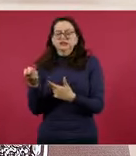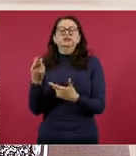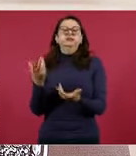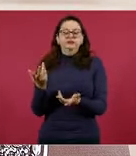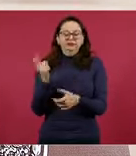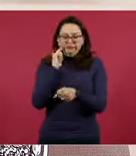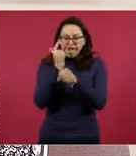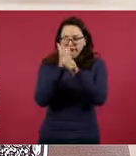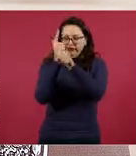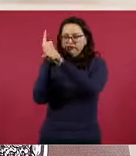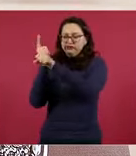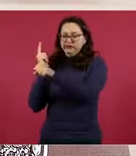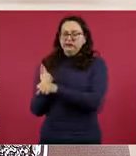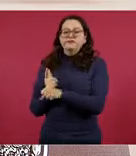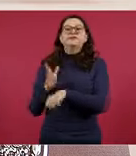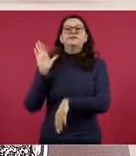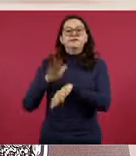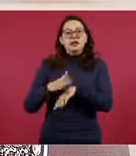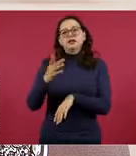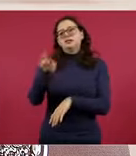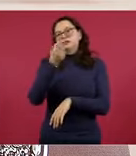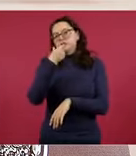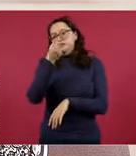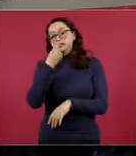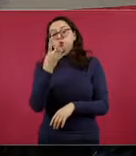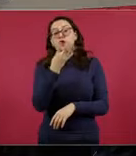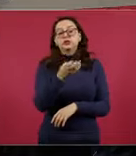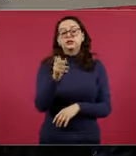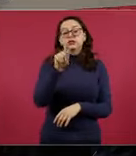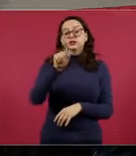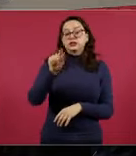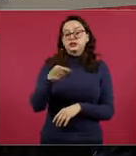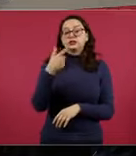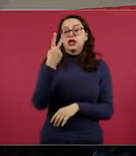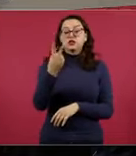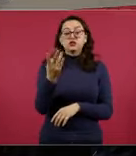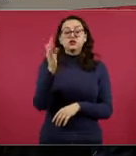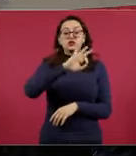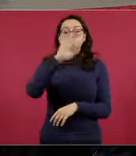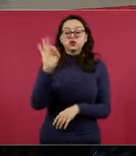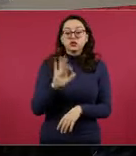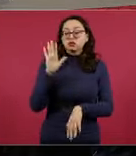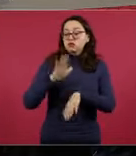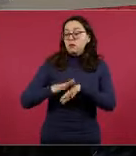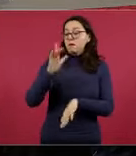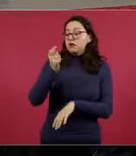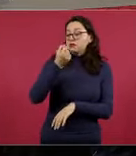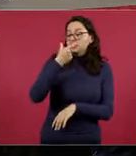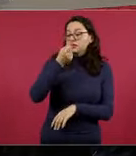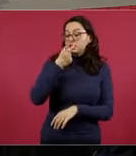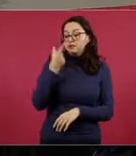se tienen en IMSS Bienestar. Se incrementaron 472% el número de claves en primer nivel